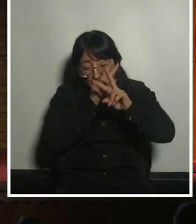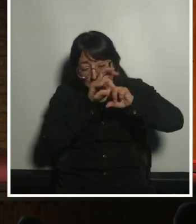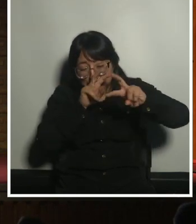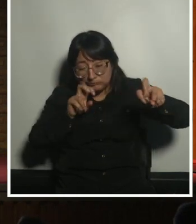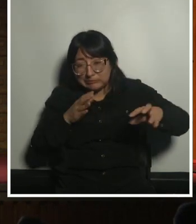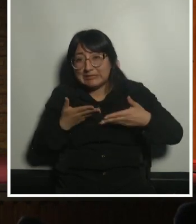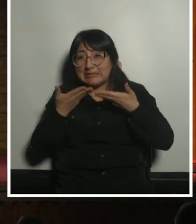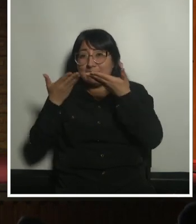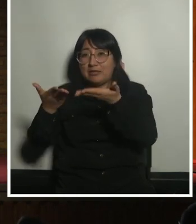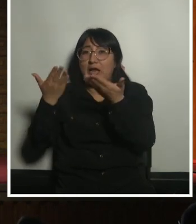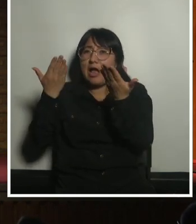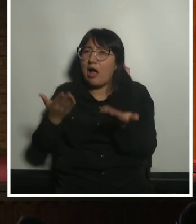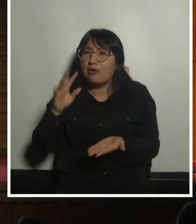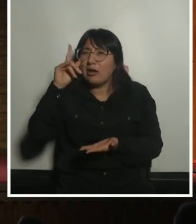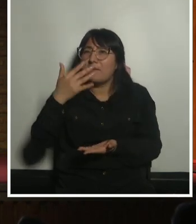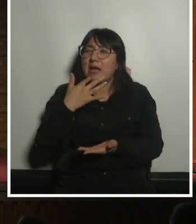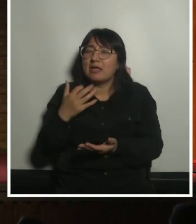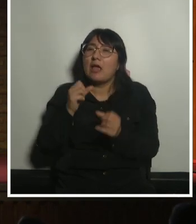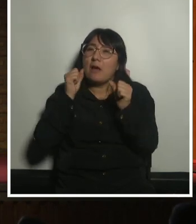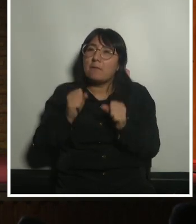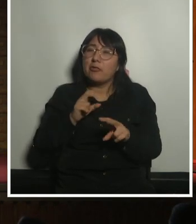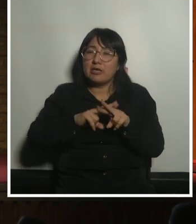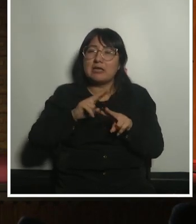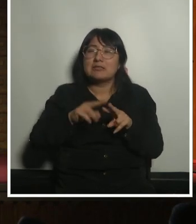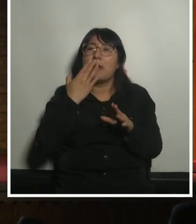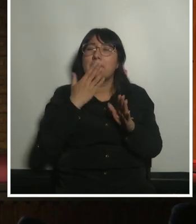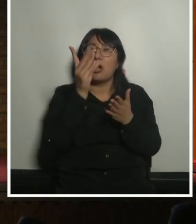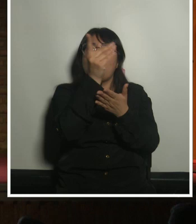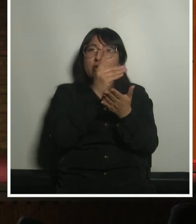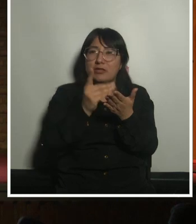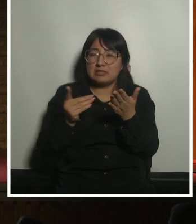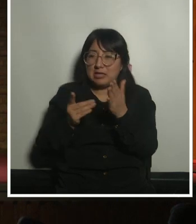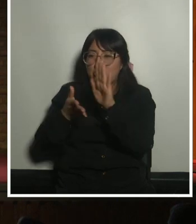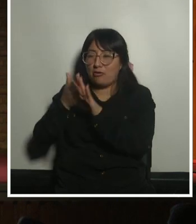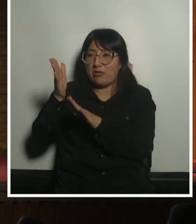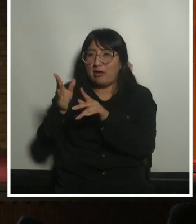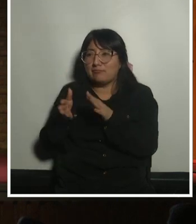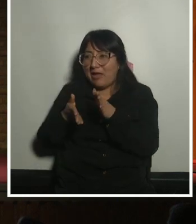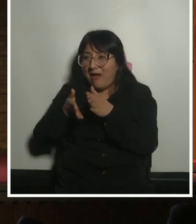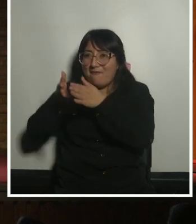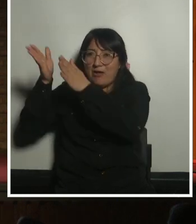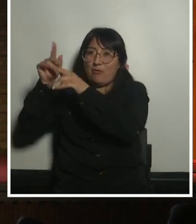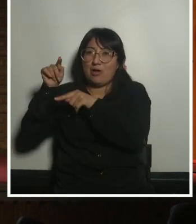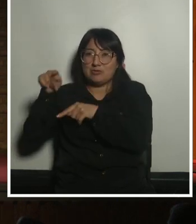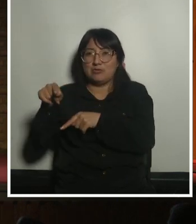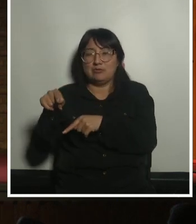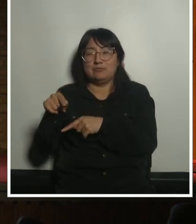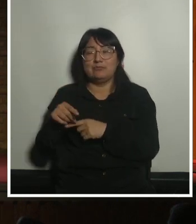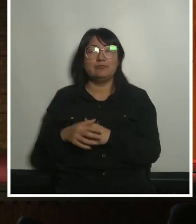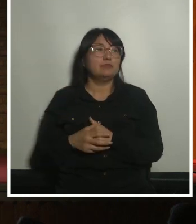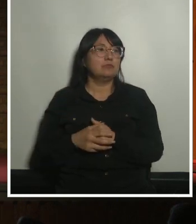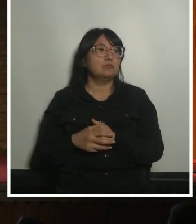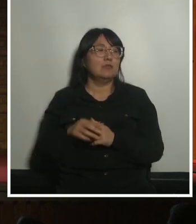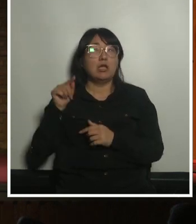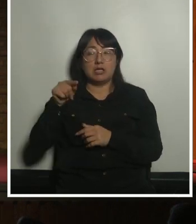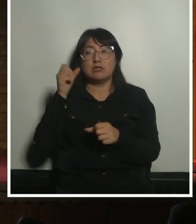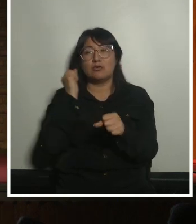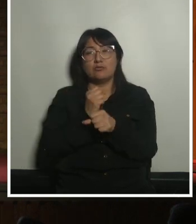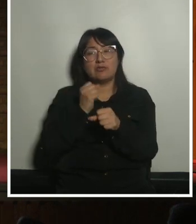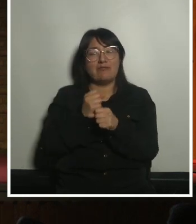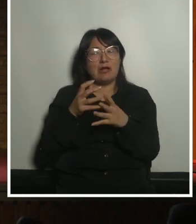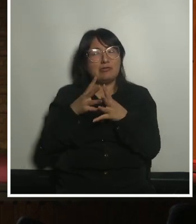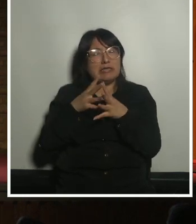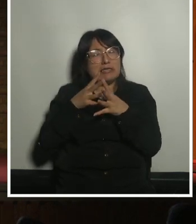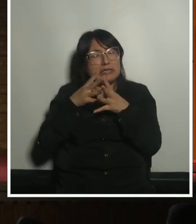para poder generar un mejor diseño de las vías de evacuación, que es el potencial de evacuación, que es un trabajo largo que hay que